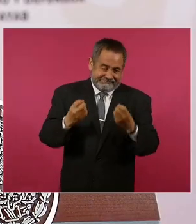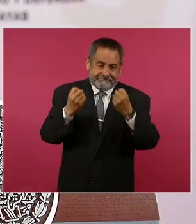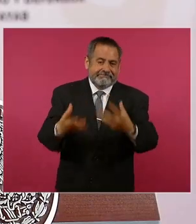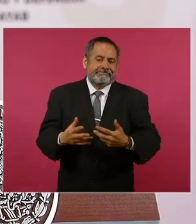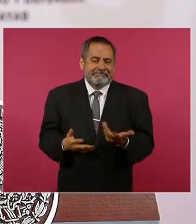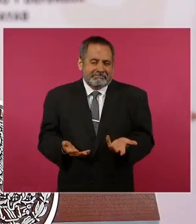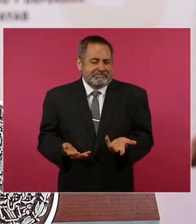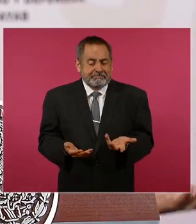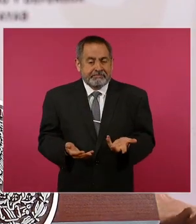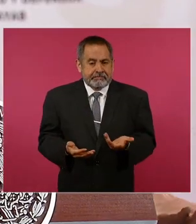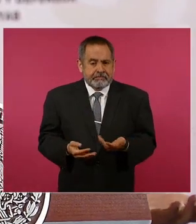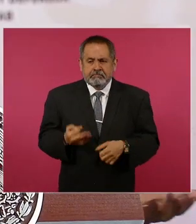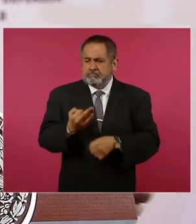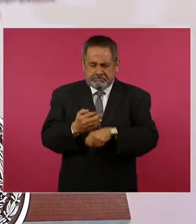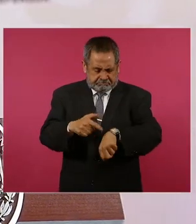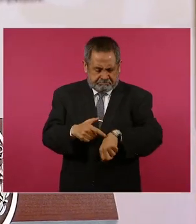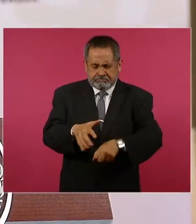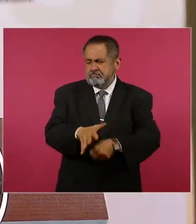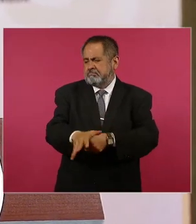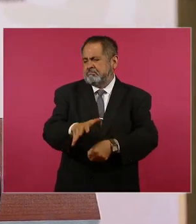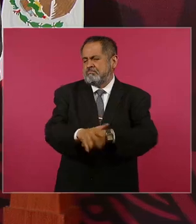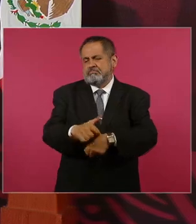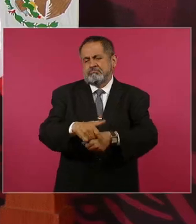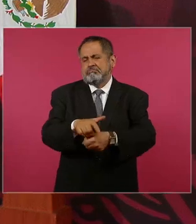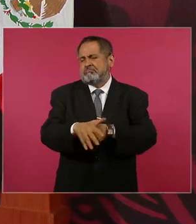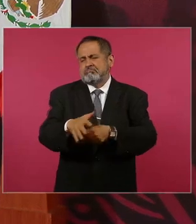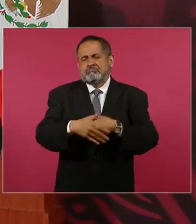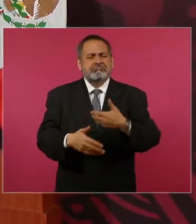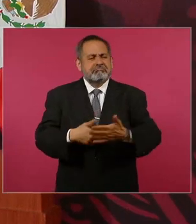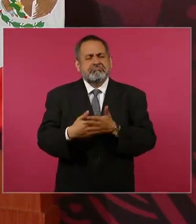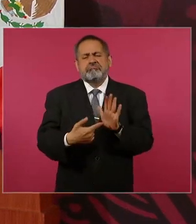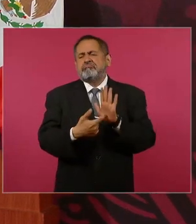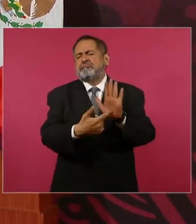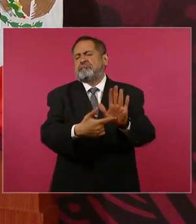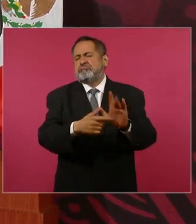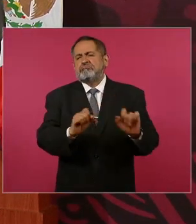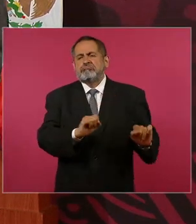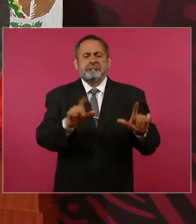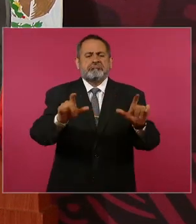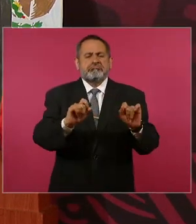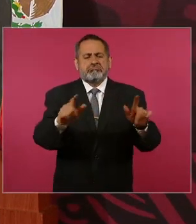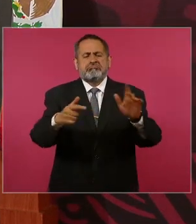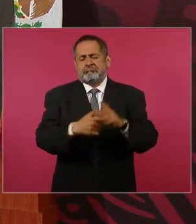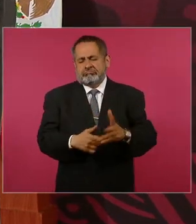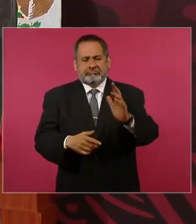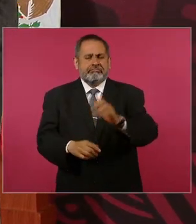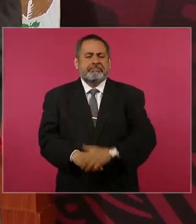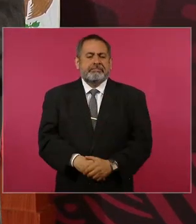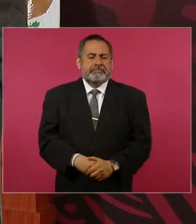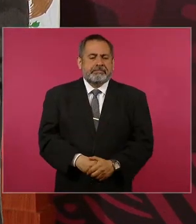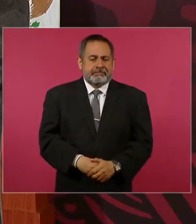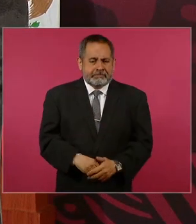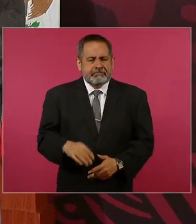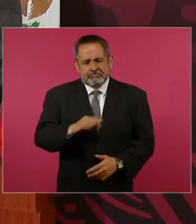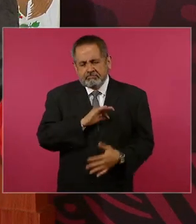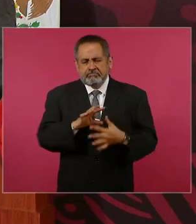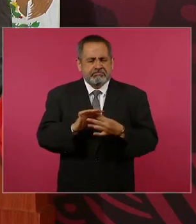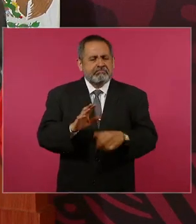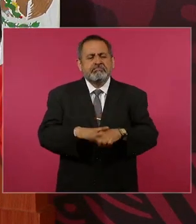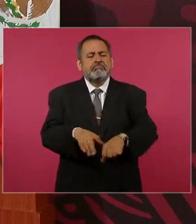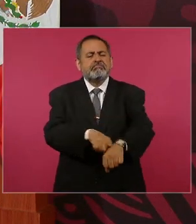Y aquí, como tenemos tiempo, podemos